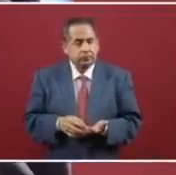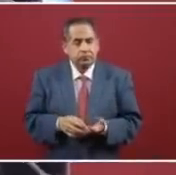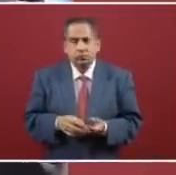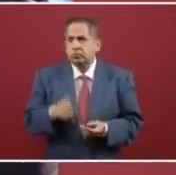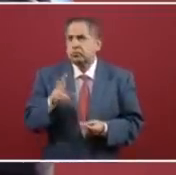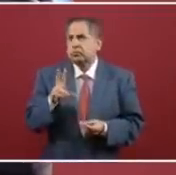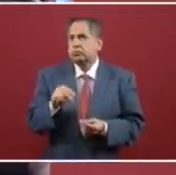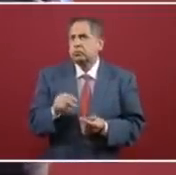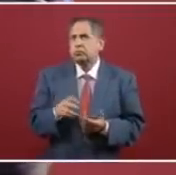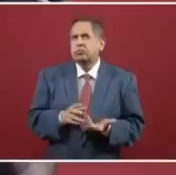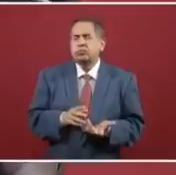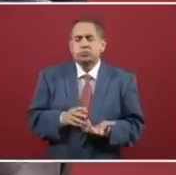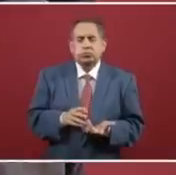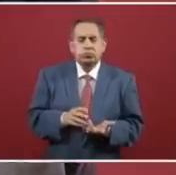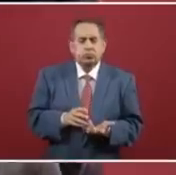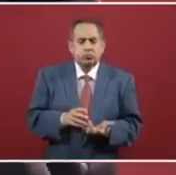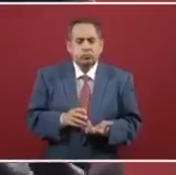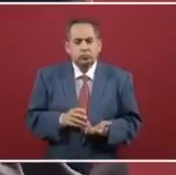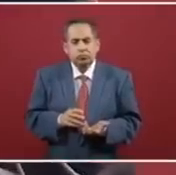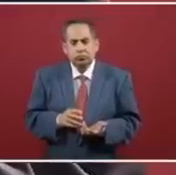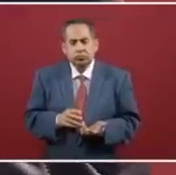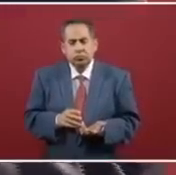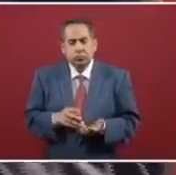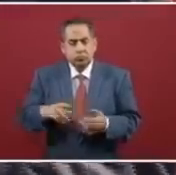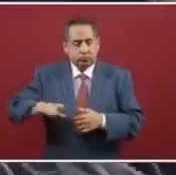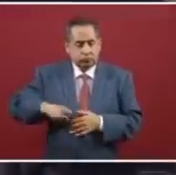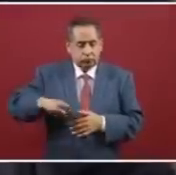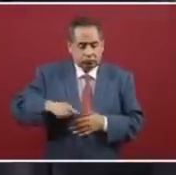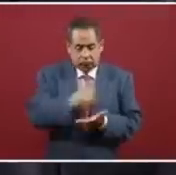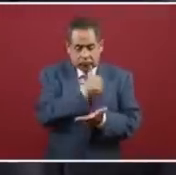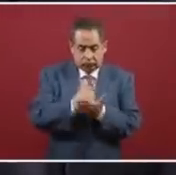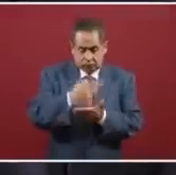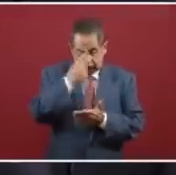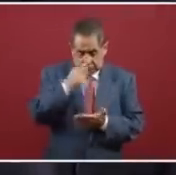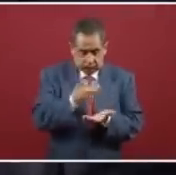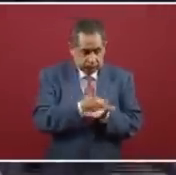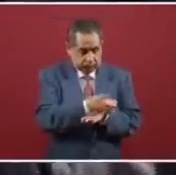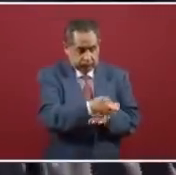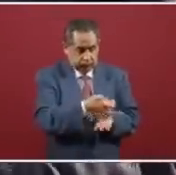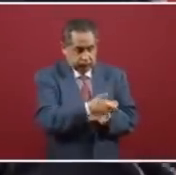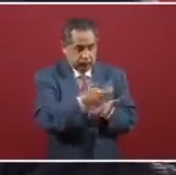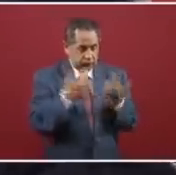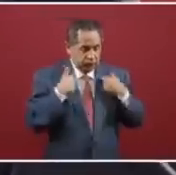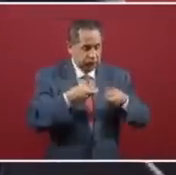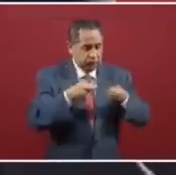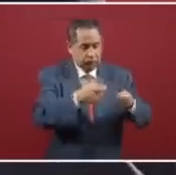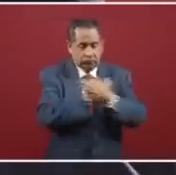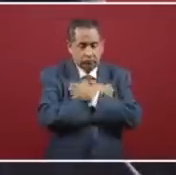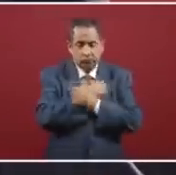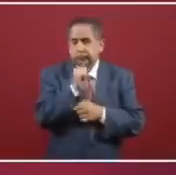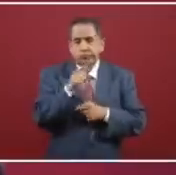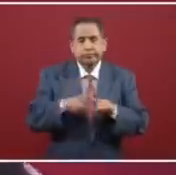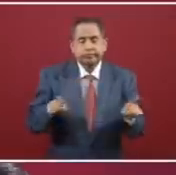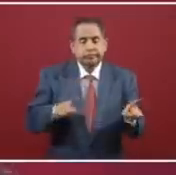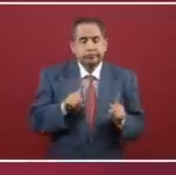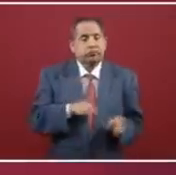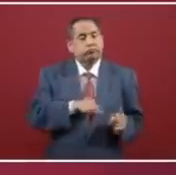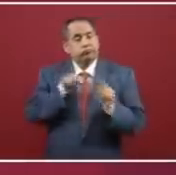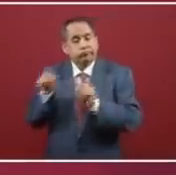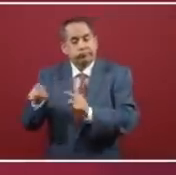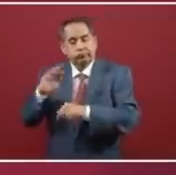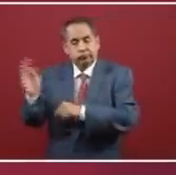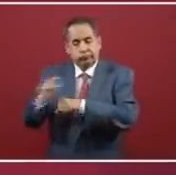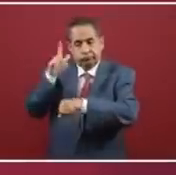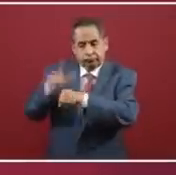no es el gobierno de la ciudad el que maneja la educación sino gobierno